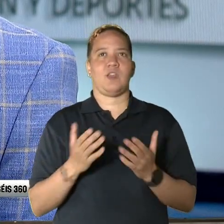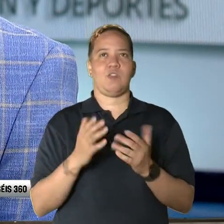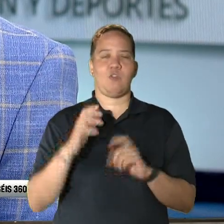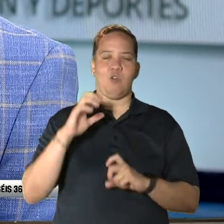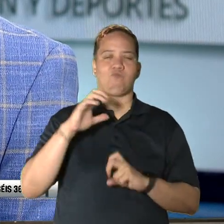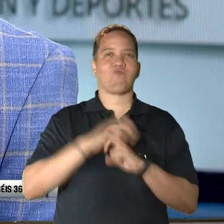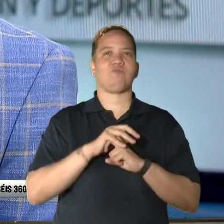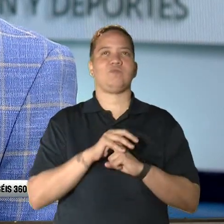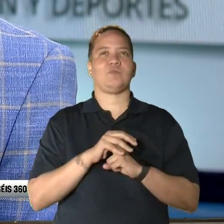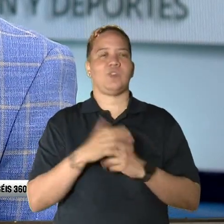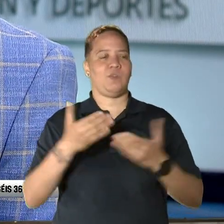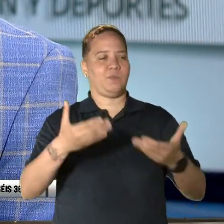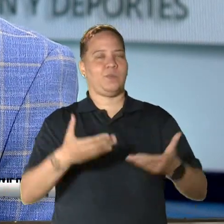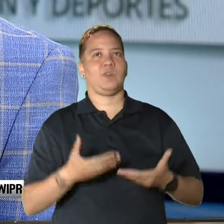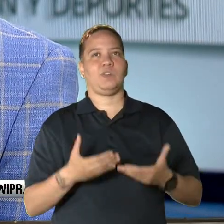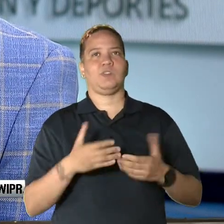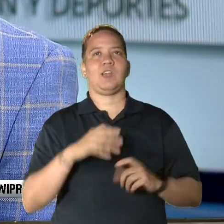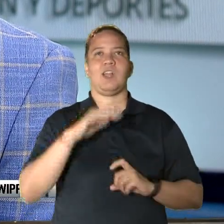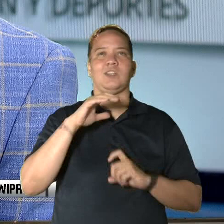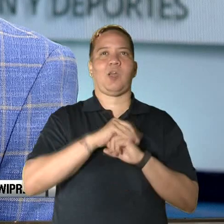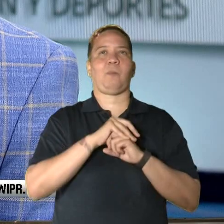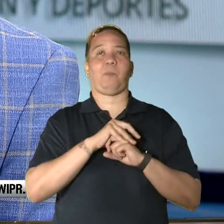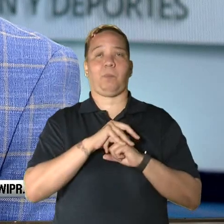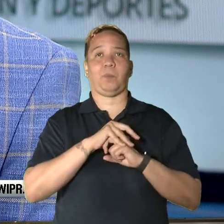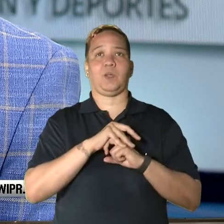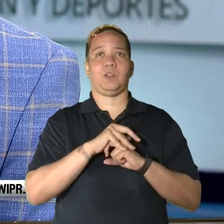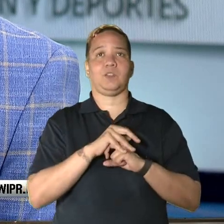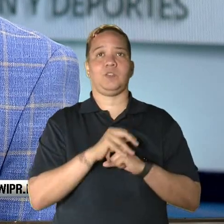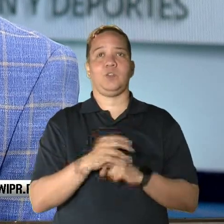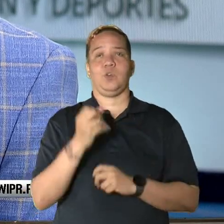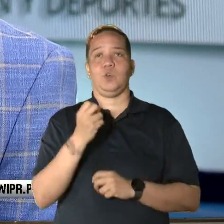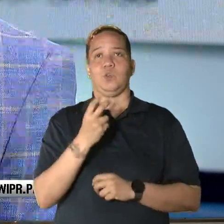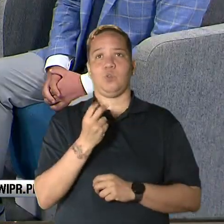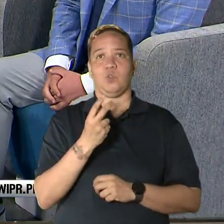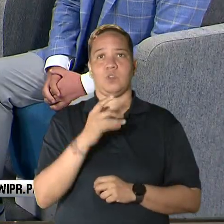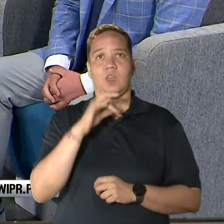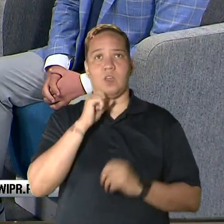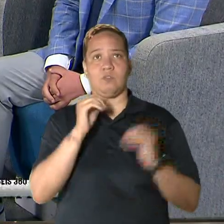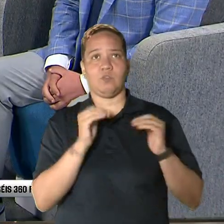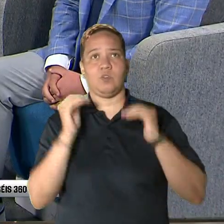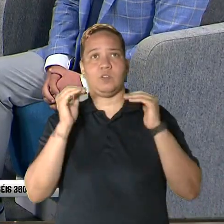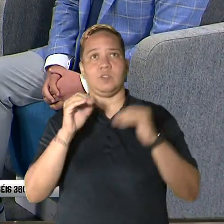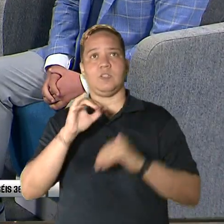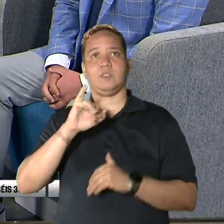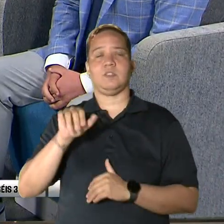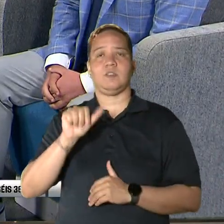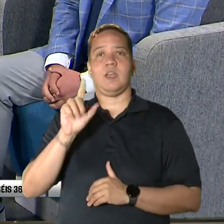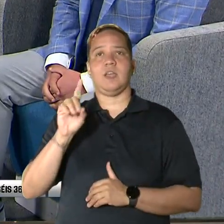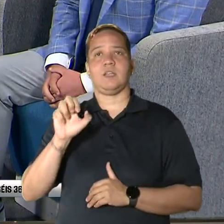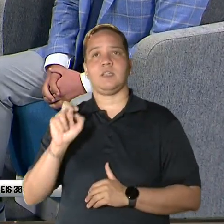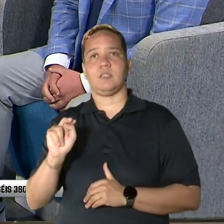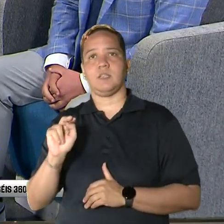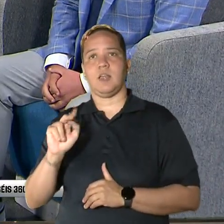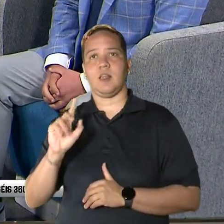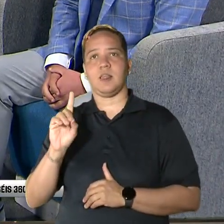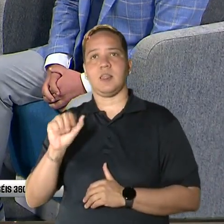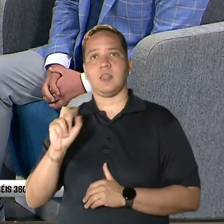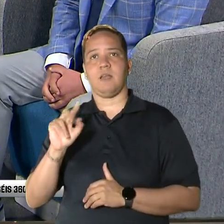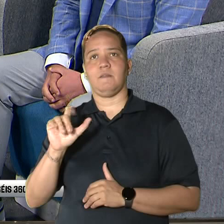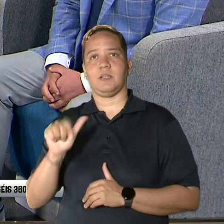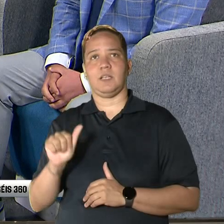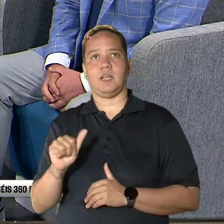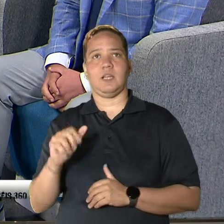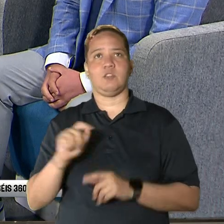le damos la bienvenida al campeón de la categoría 12 años avanzada Jaden Dávila y su entrenador Miguel